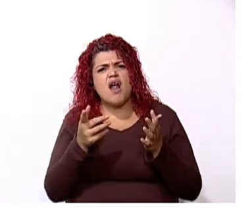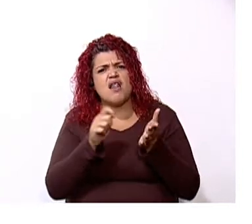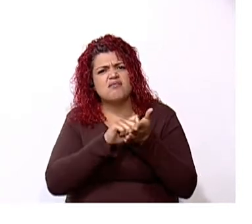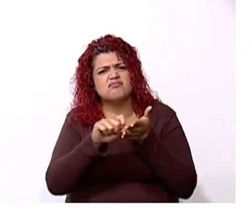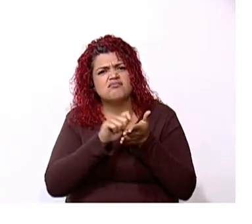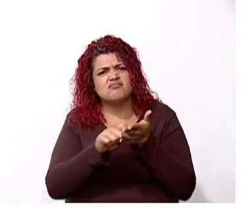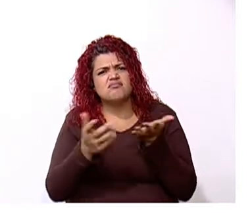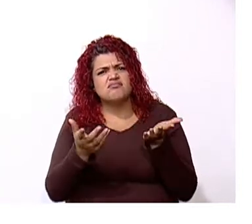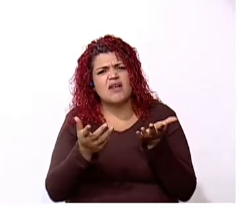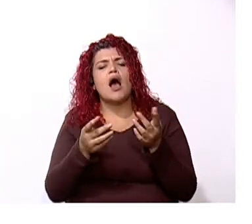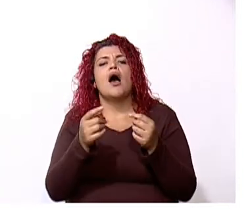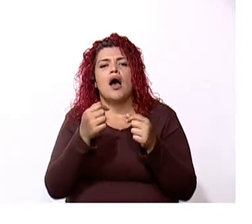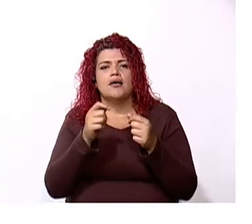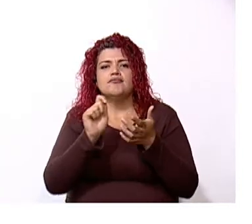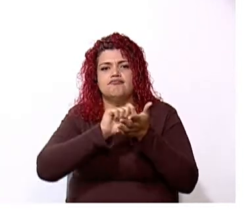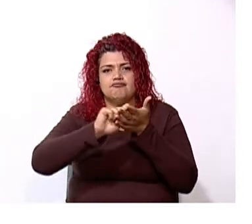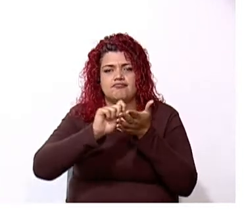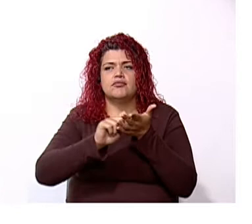literal?